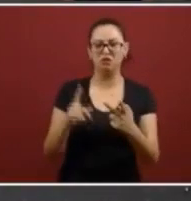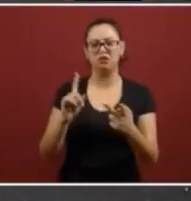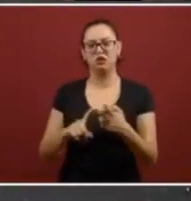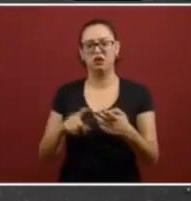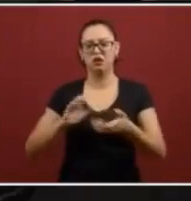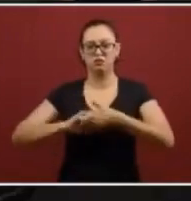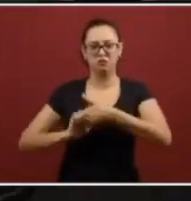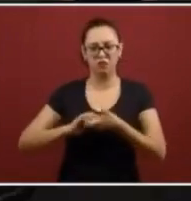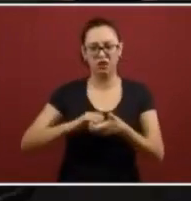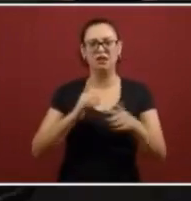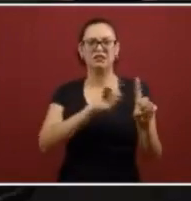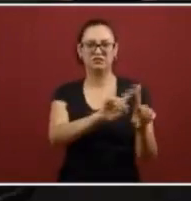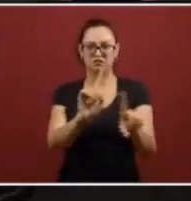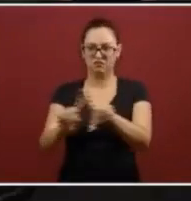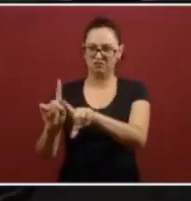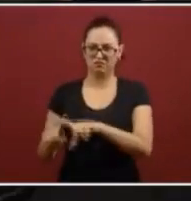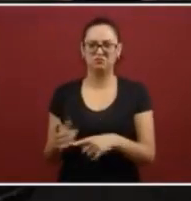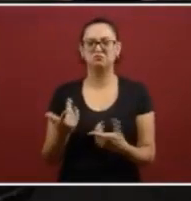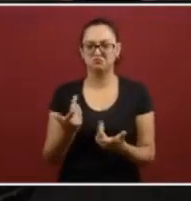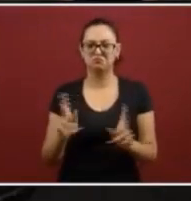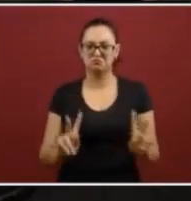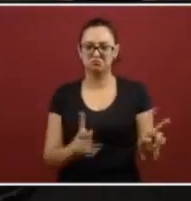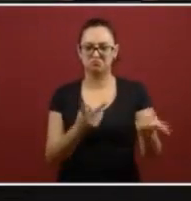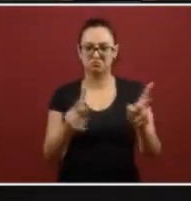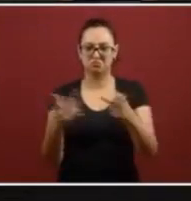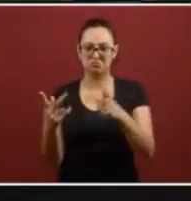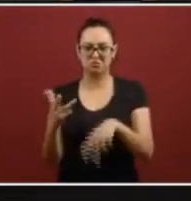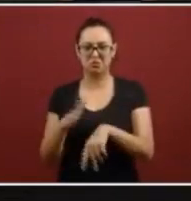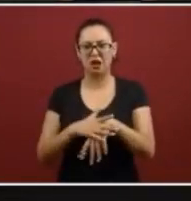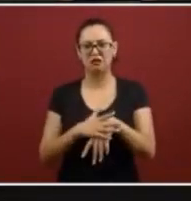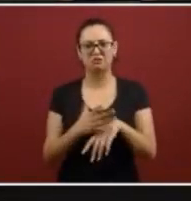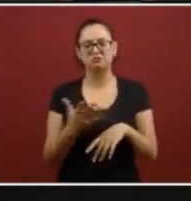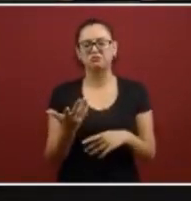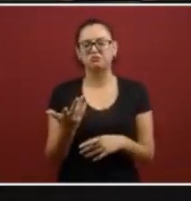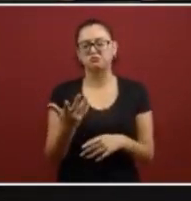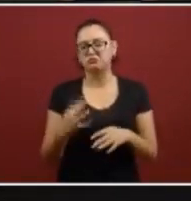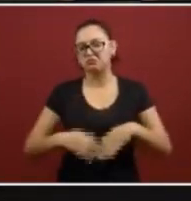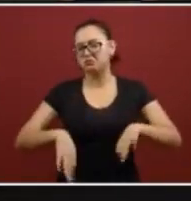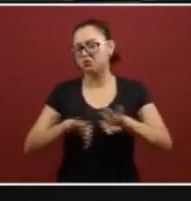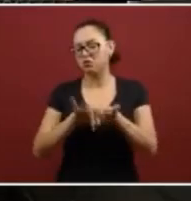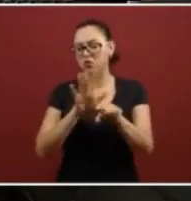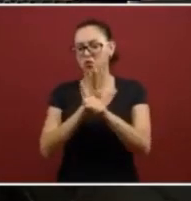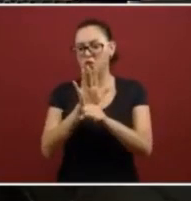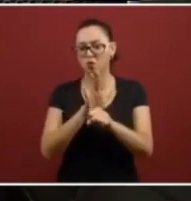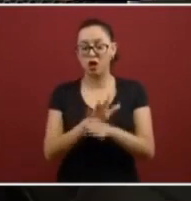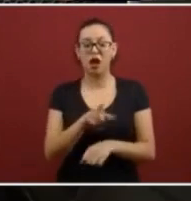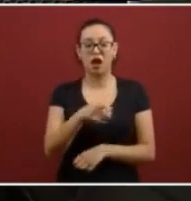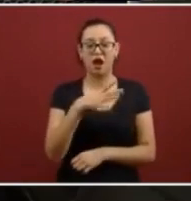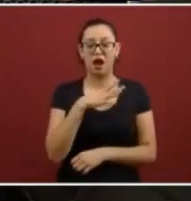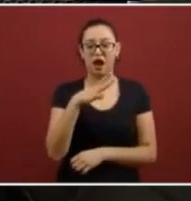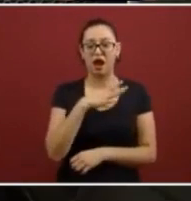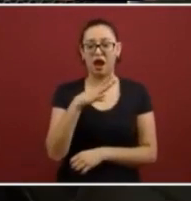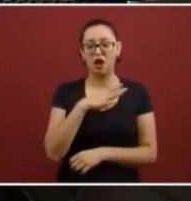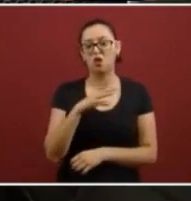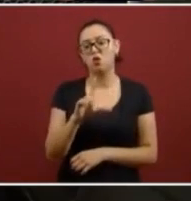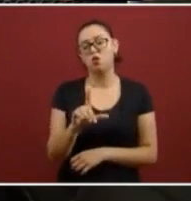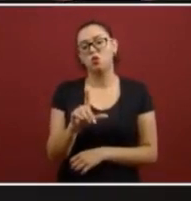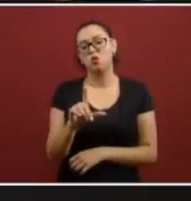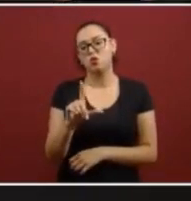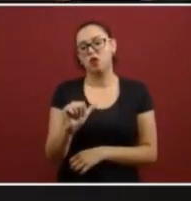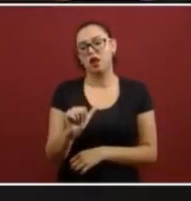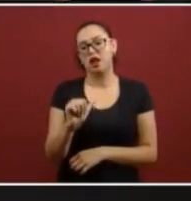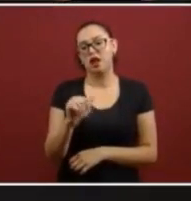cajas. ¿Qué large podemos vehicles. destacar de estos lotes? Bueno, se va a vender un Lamborghini Murciélago a un Wow, precio de